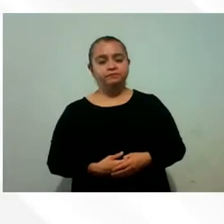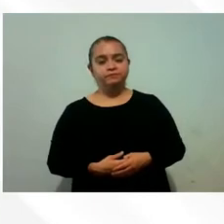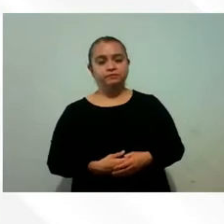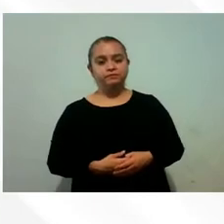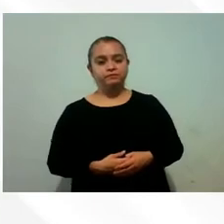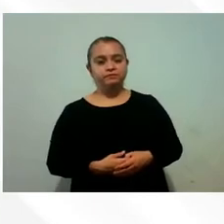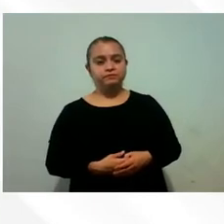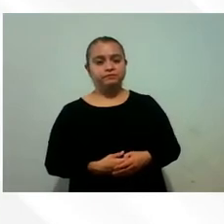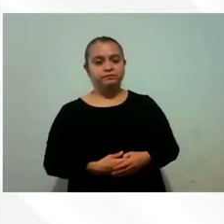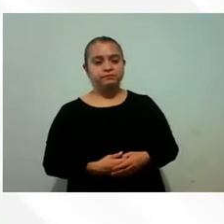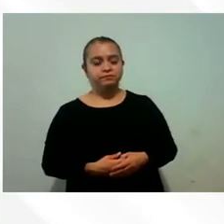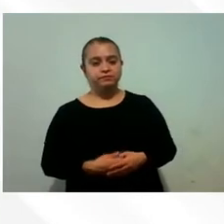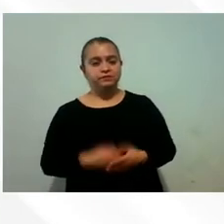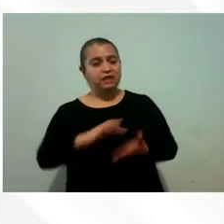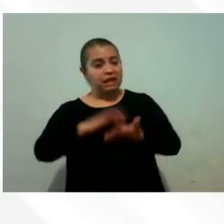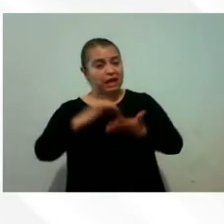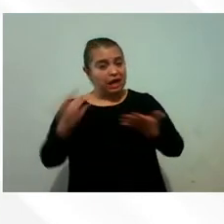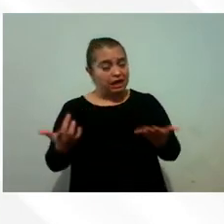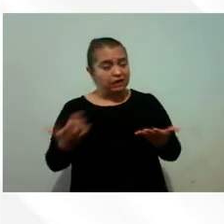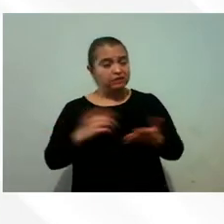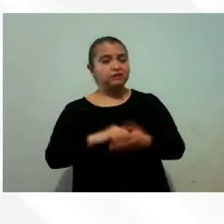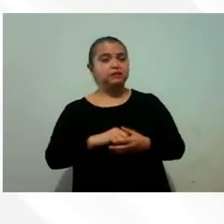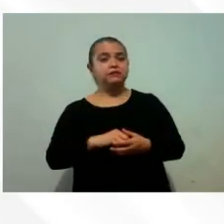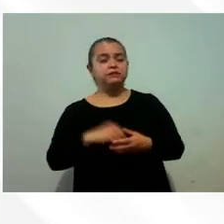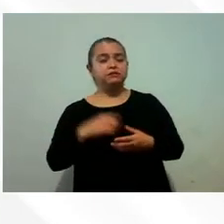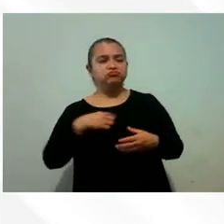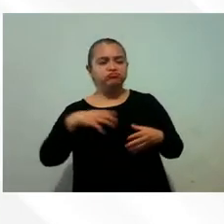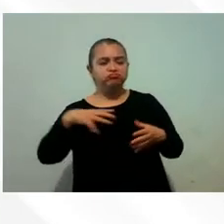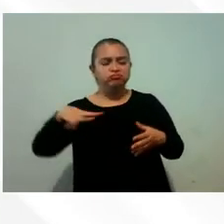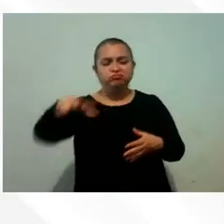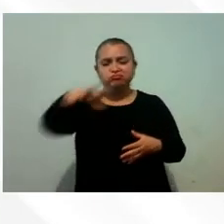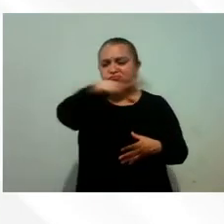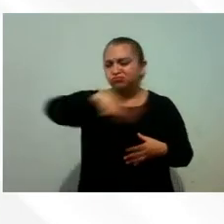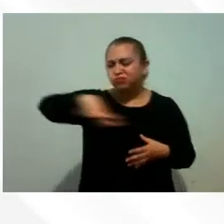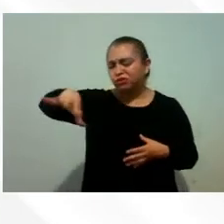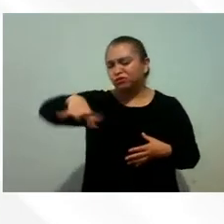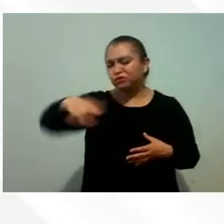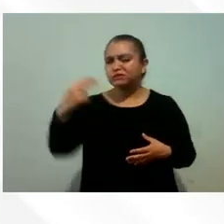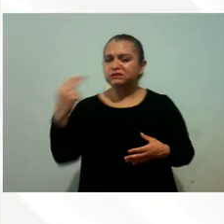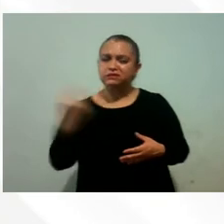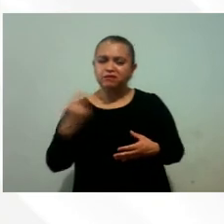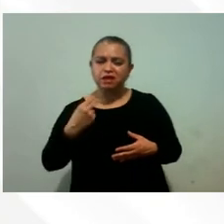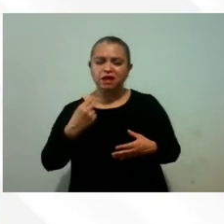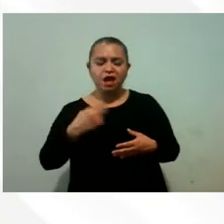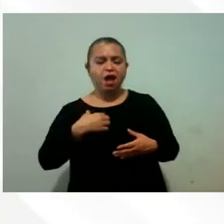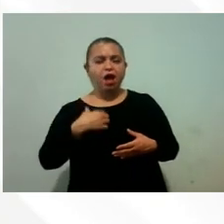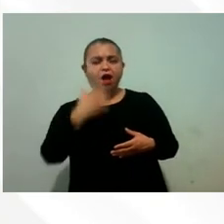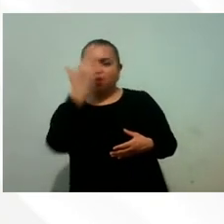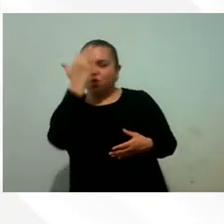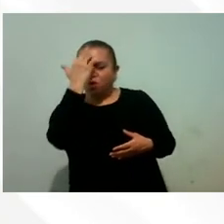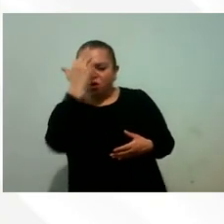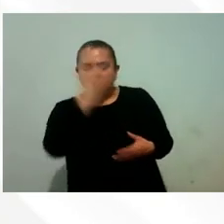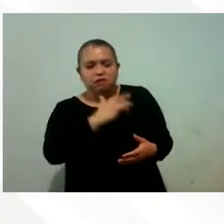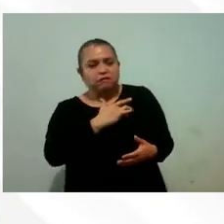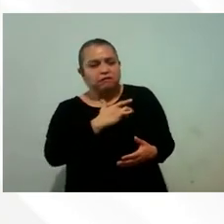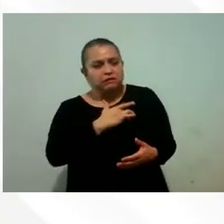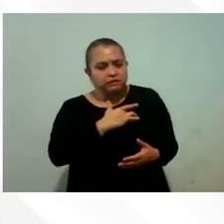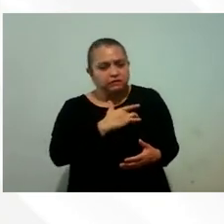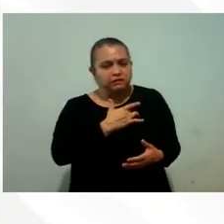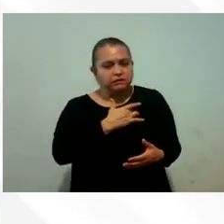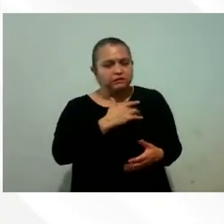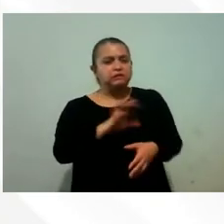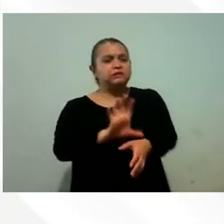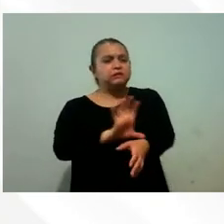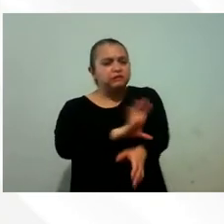Muchas gracias. Necesitamos un espacio, nos dice Verónica, para conocer lo que sientes. Lo